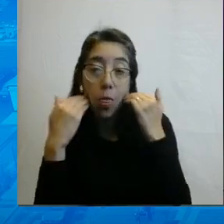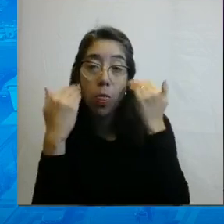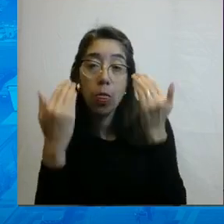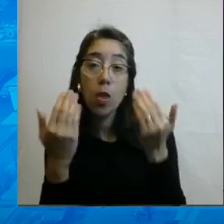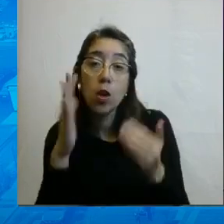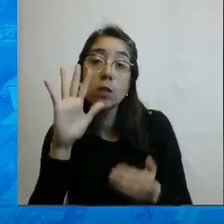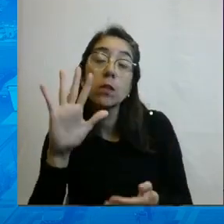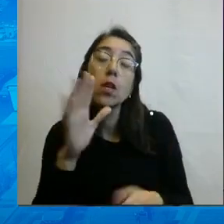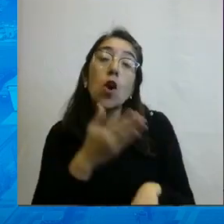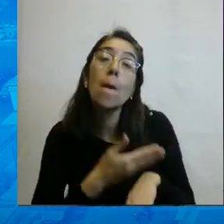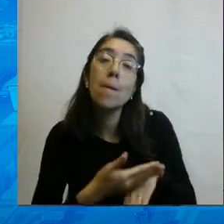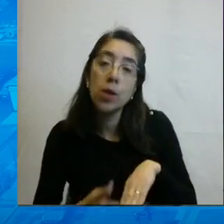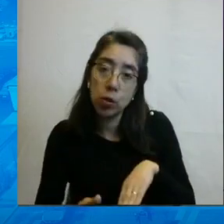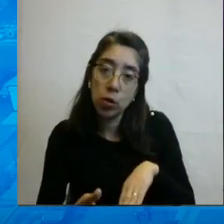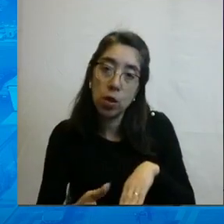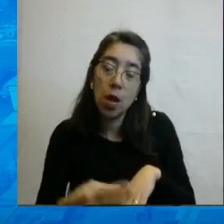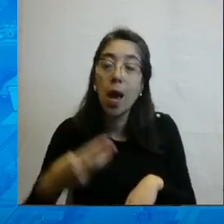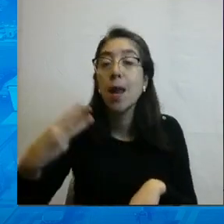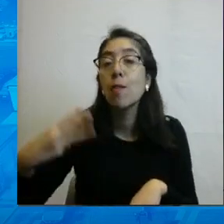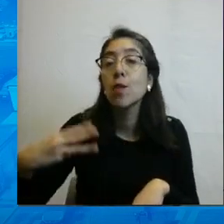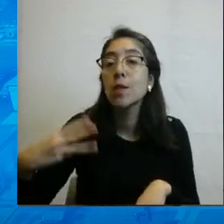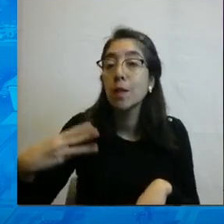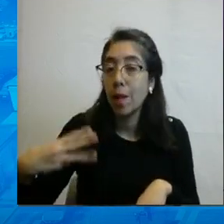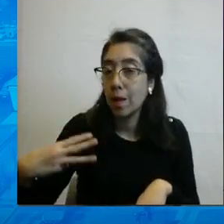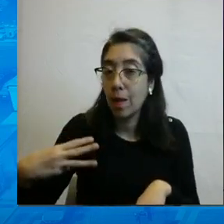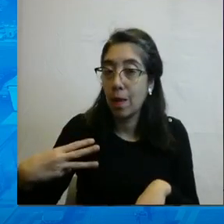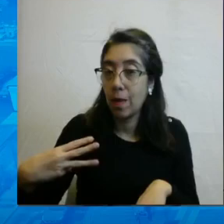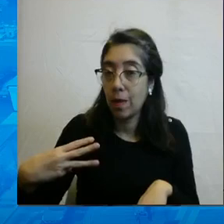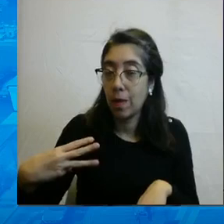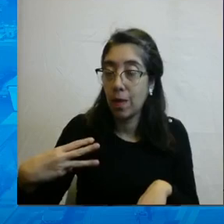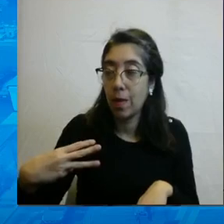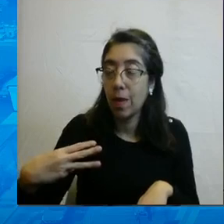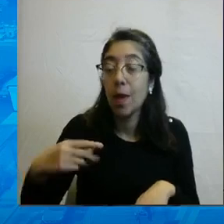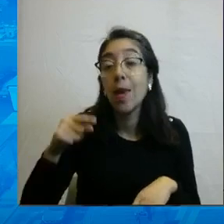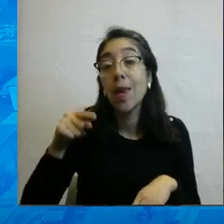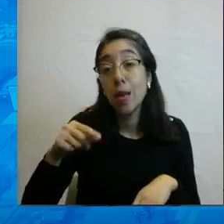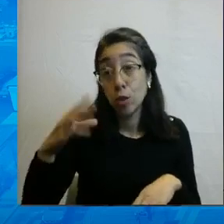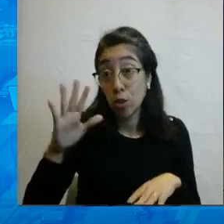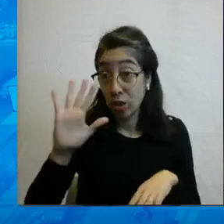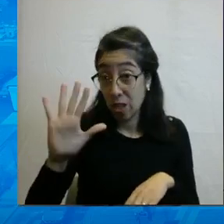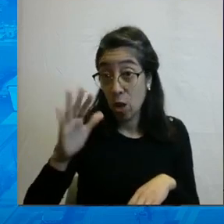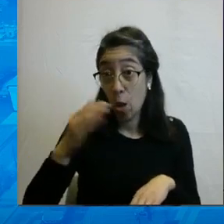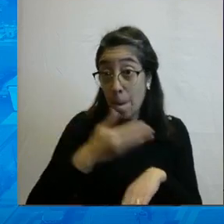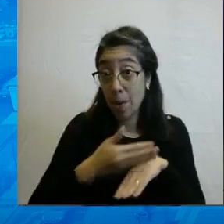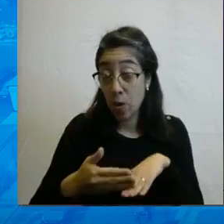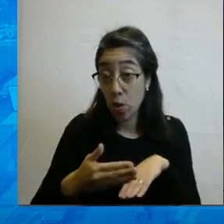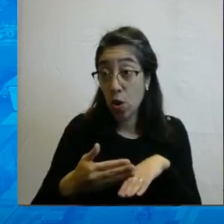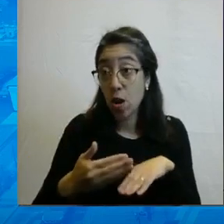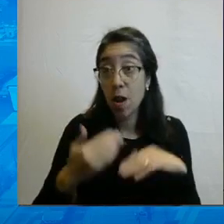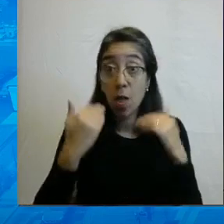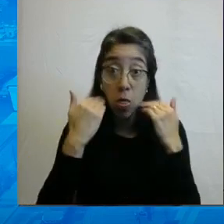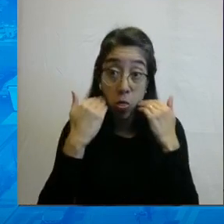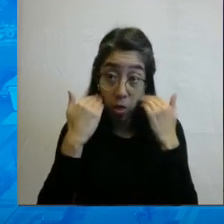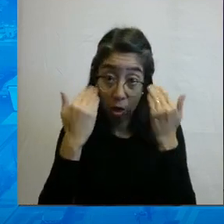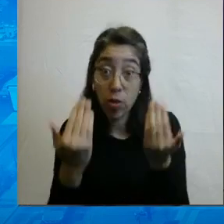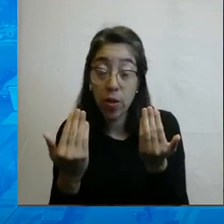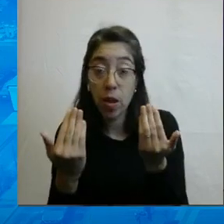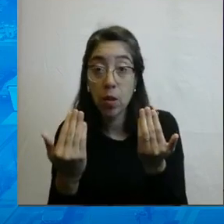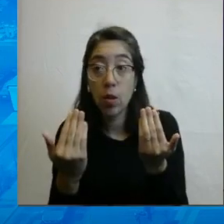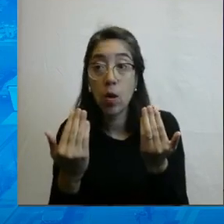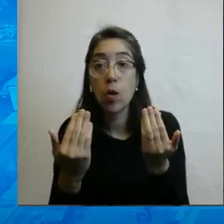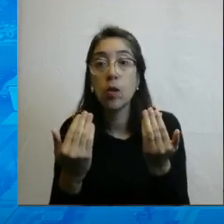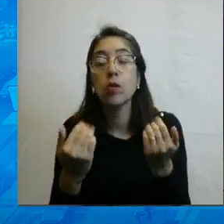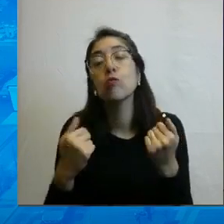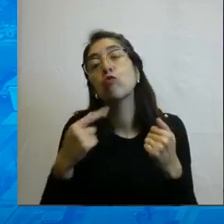hacer la entrega pasiva. No es que salga desde los fondos comunes estos 5 millones, sino que es la donación. Ese es el conducto regular.